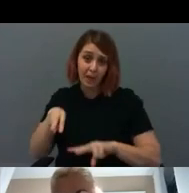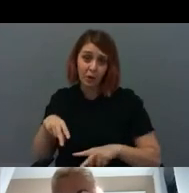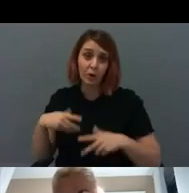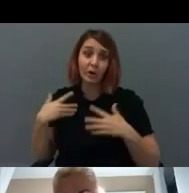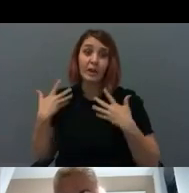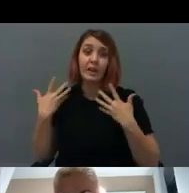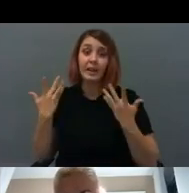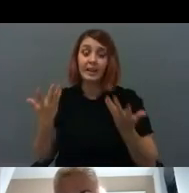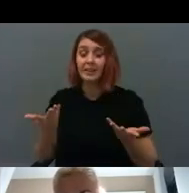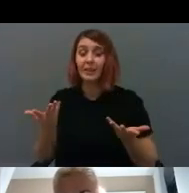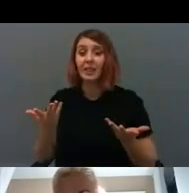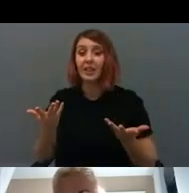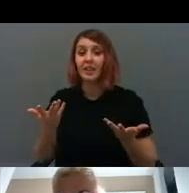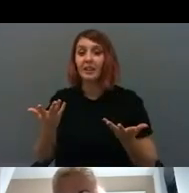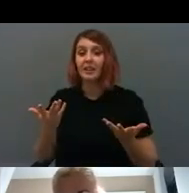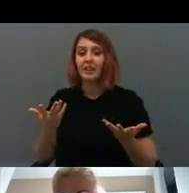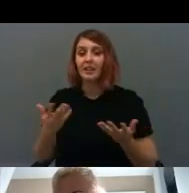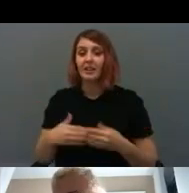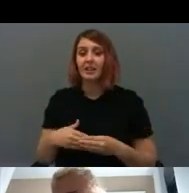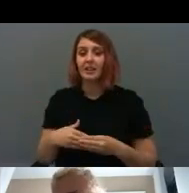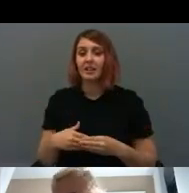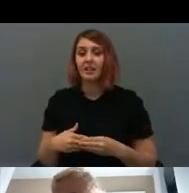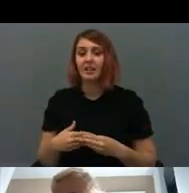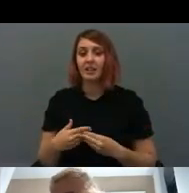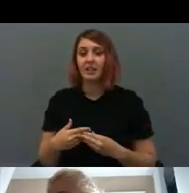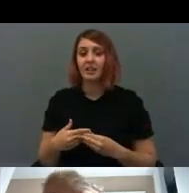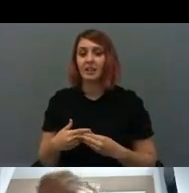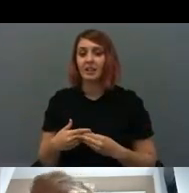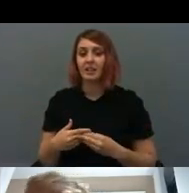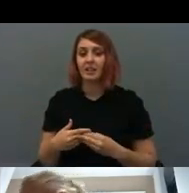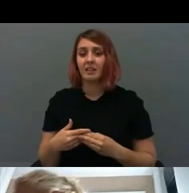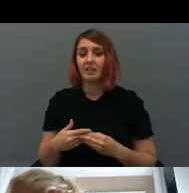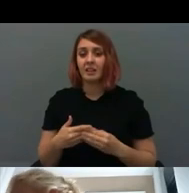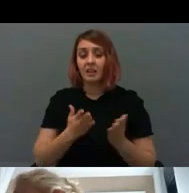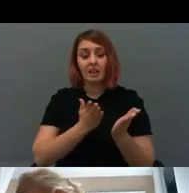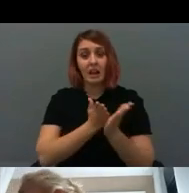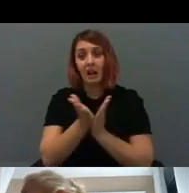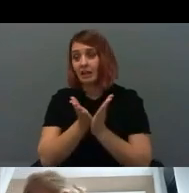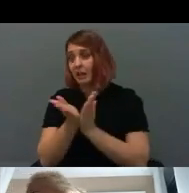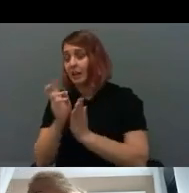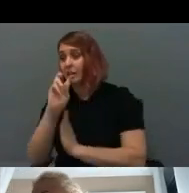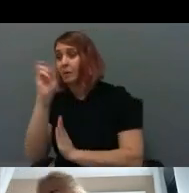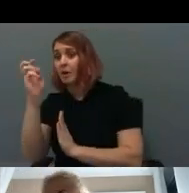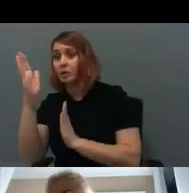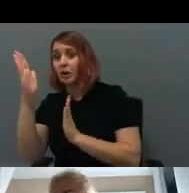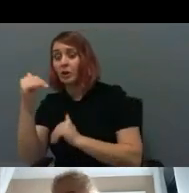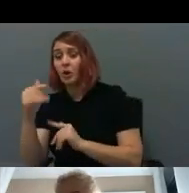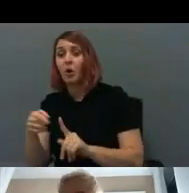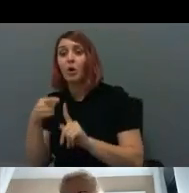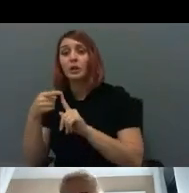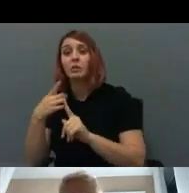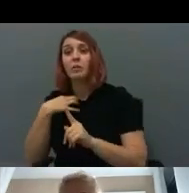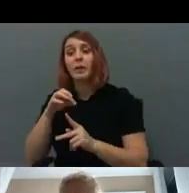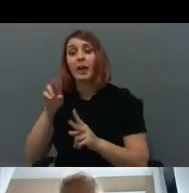Entonces, no hay ninguna alternativa para que él pueda